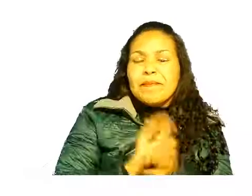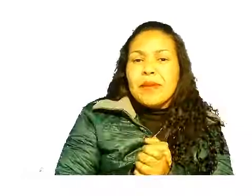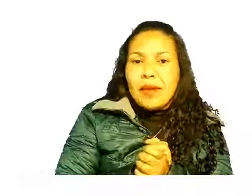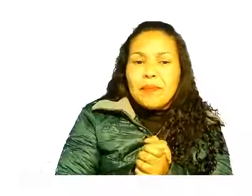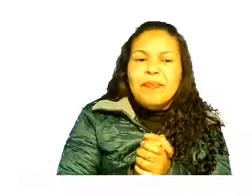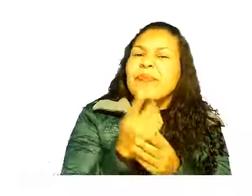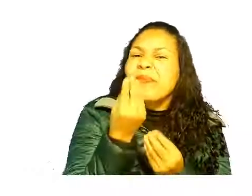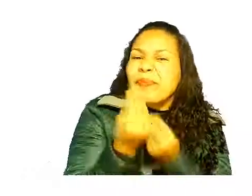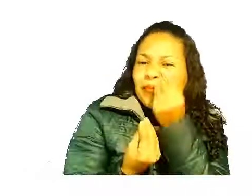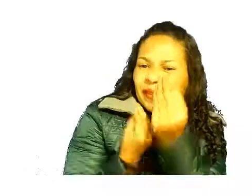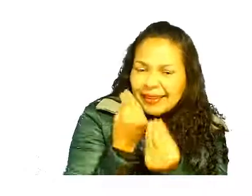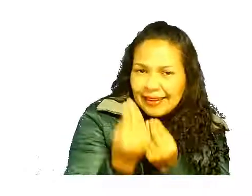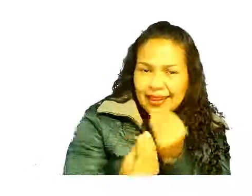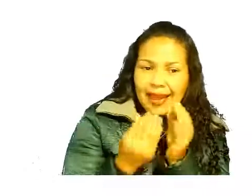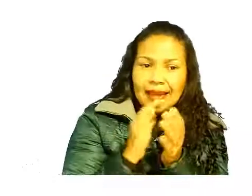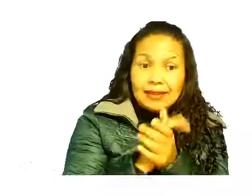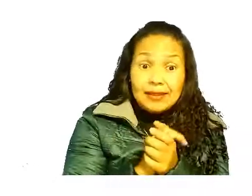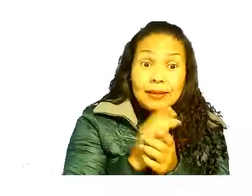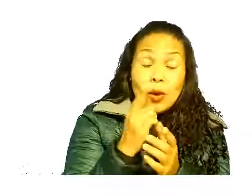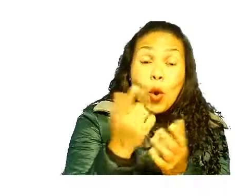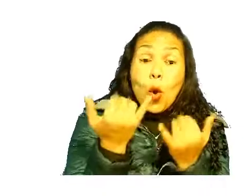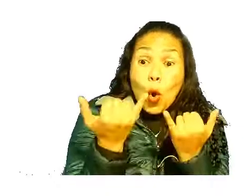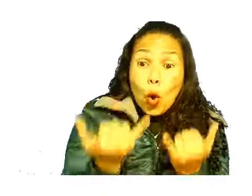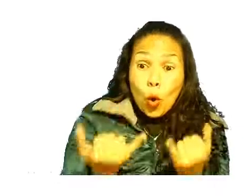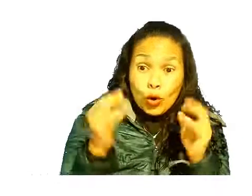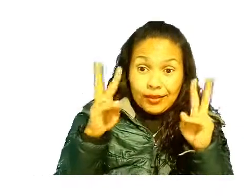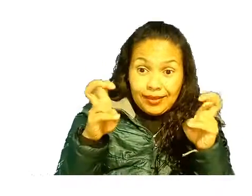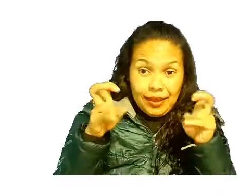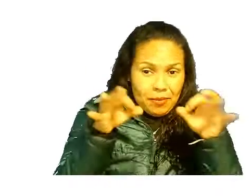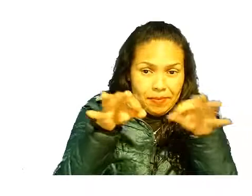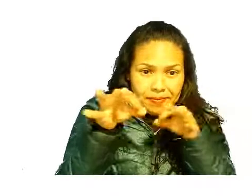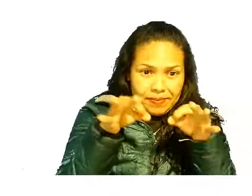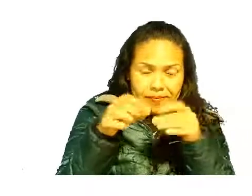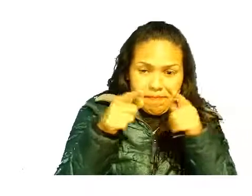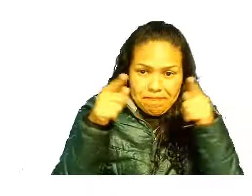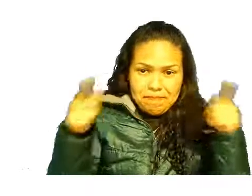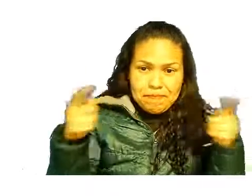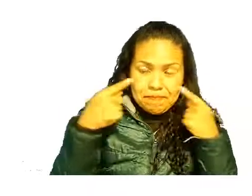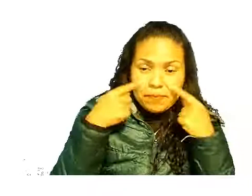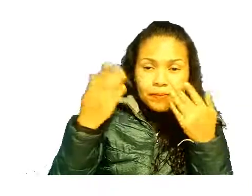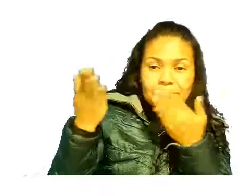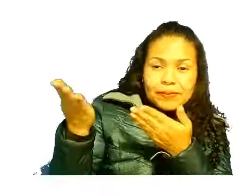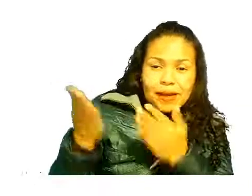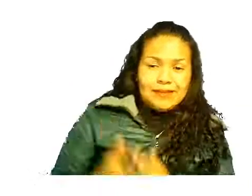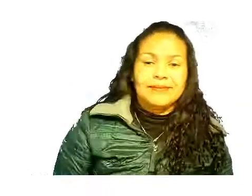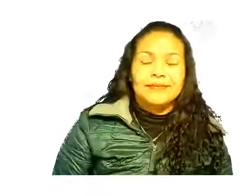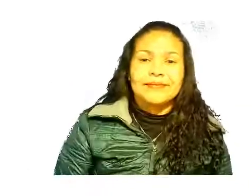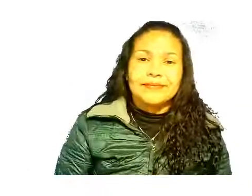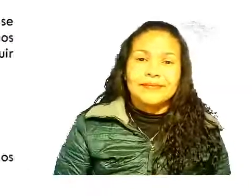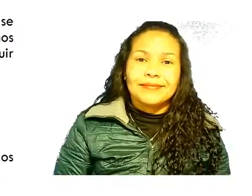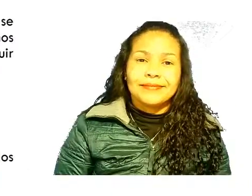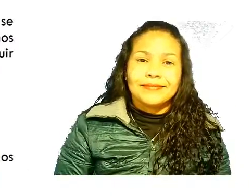se conocen como casos de factorización. Hoy veremos el factor común.